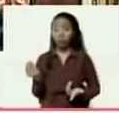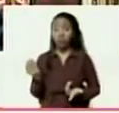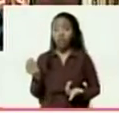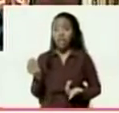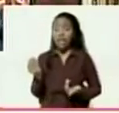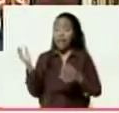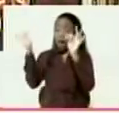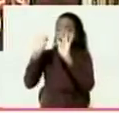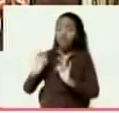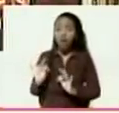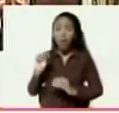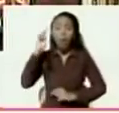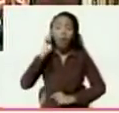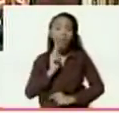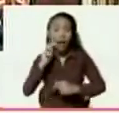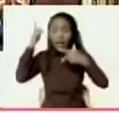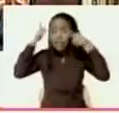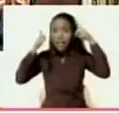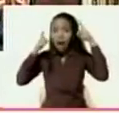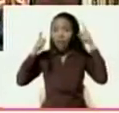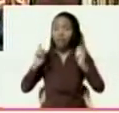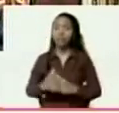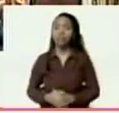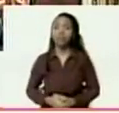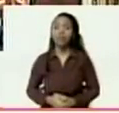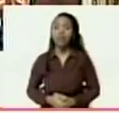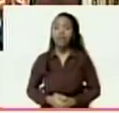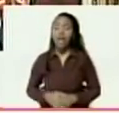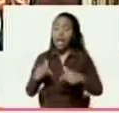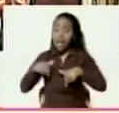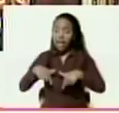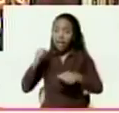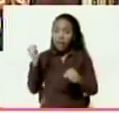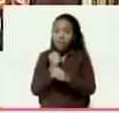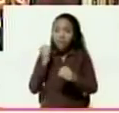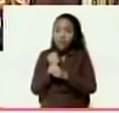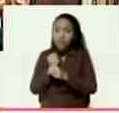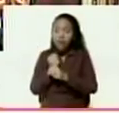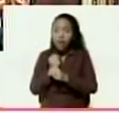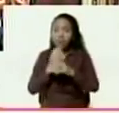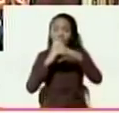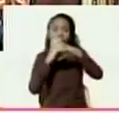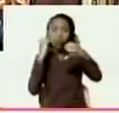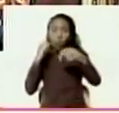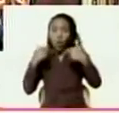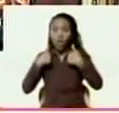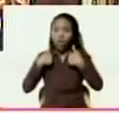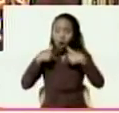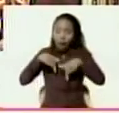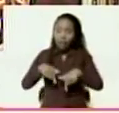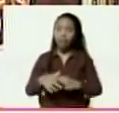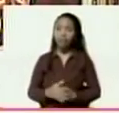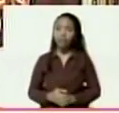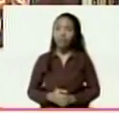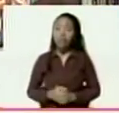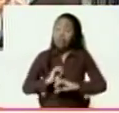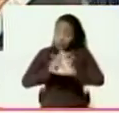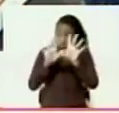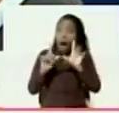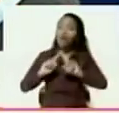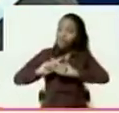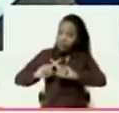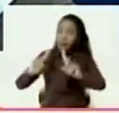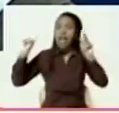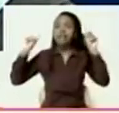el modelo bolivariano de Chávez y este obrero, conductor de autobús que está aquí. Claro que tiene que haber